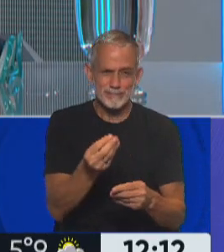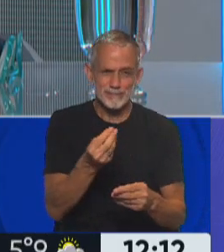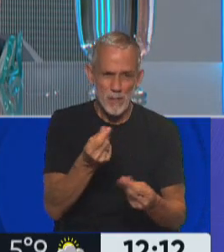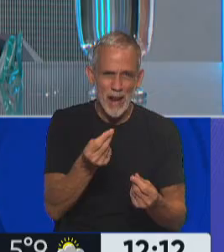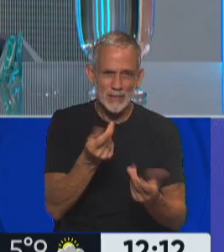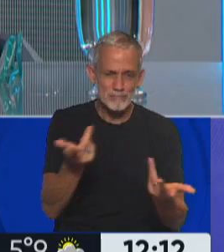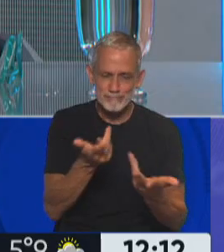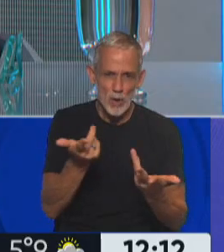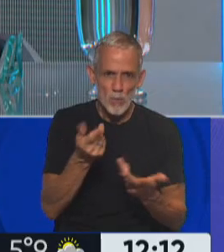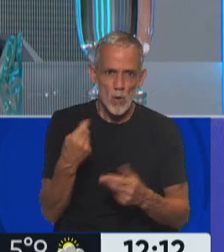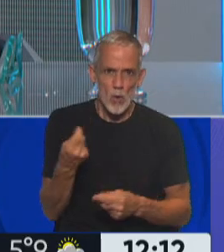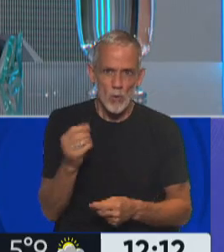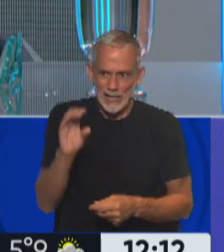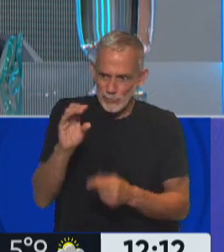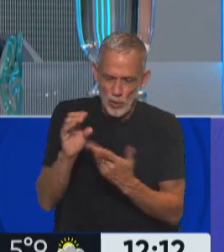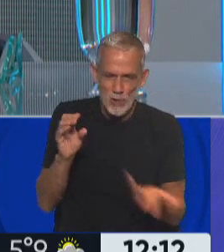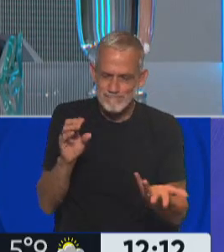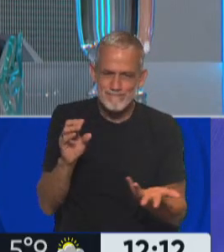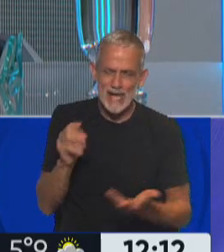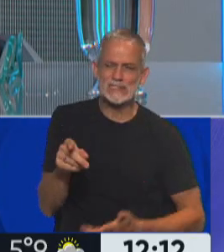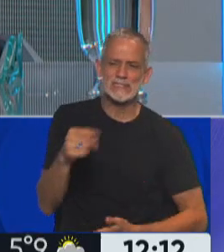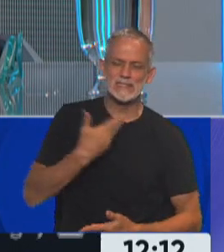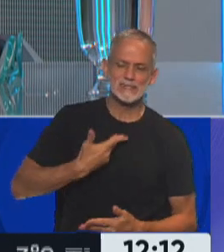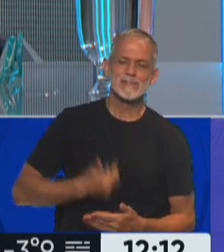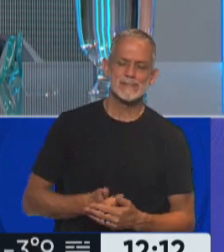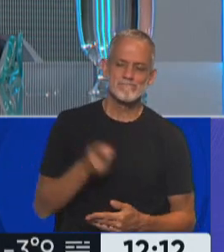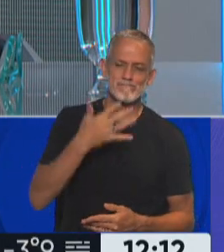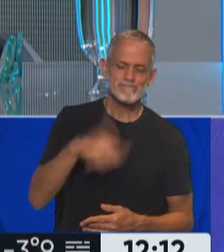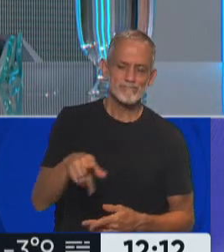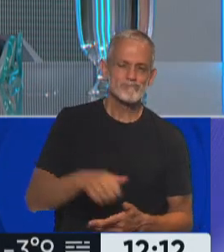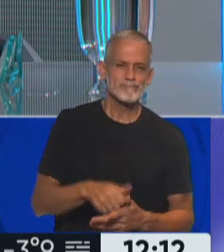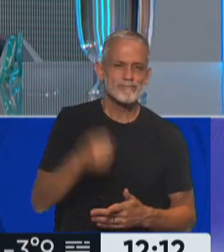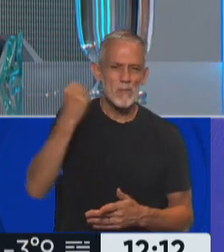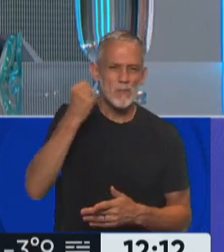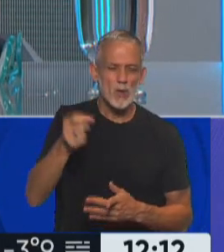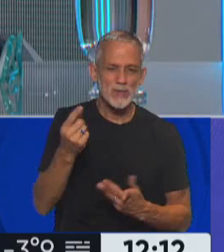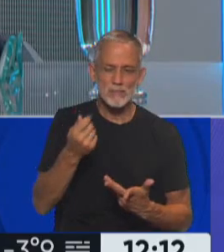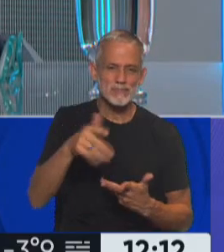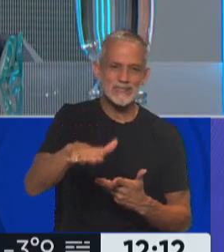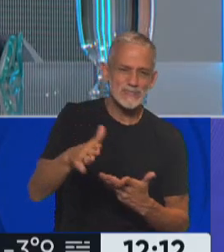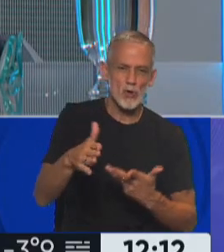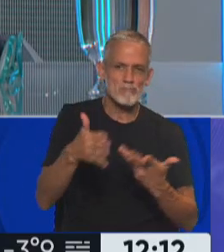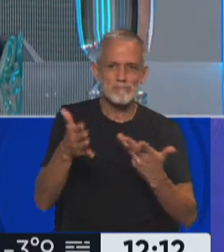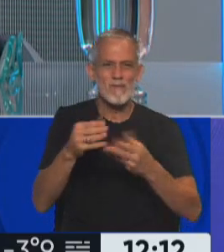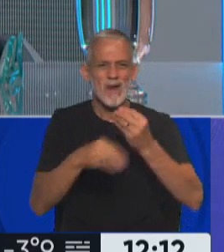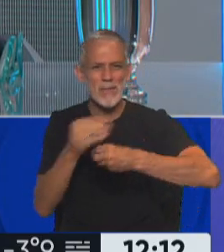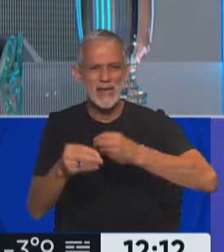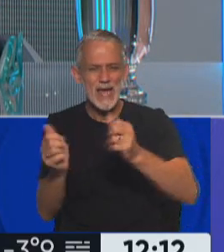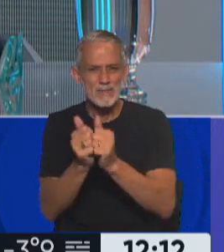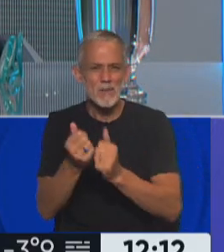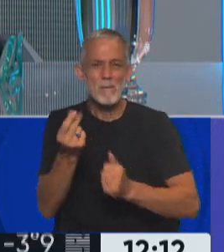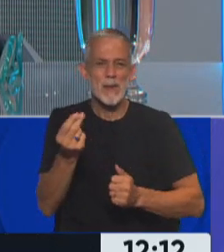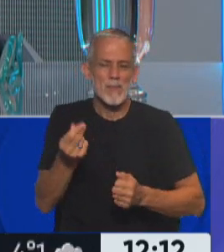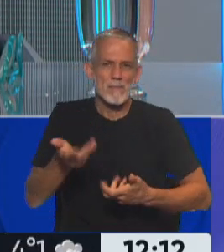incorporaba a su estructura familiar? Entonces entendieron que era importante que esos niños, para si hay algún familiar cercano que no tiene